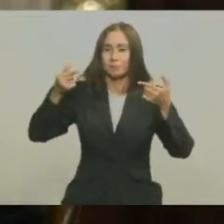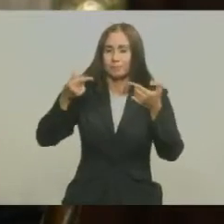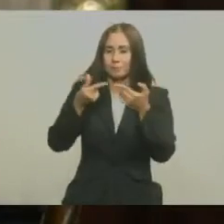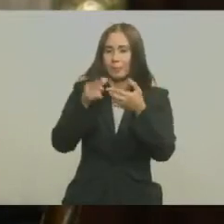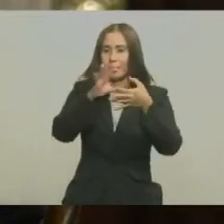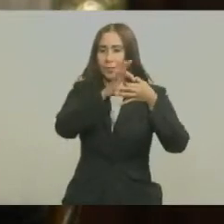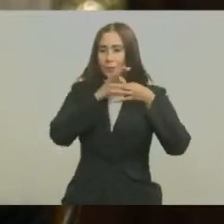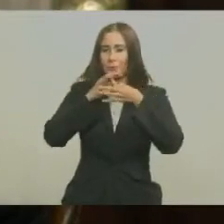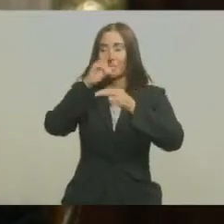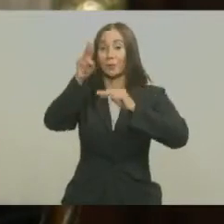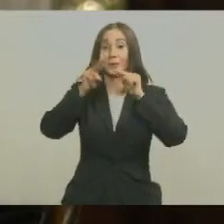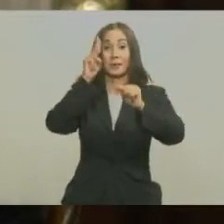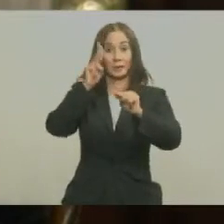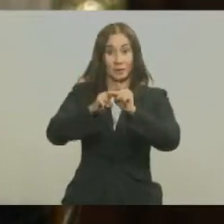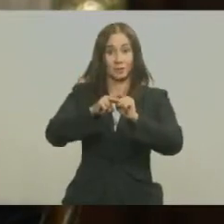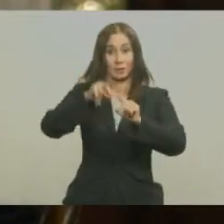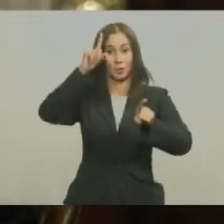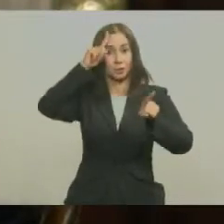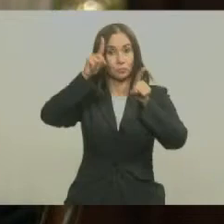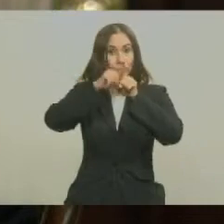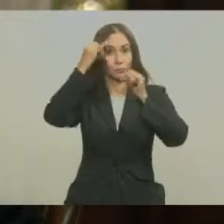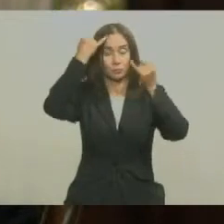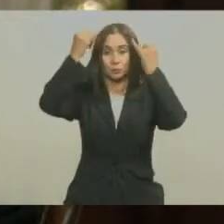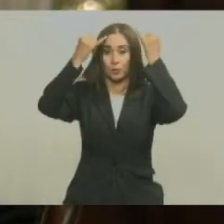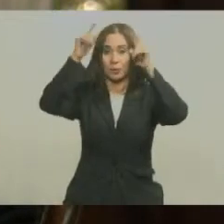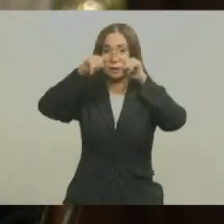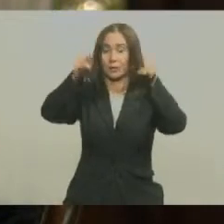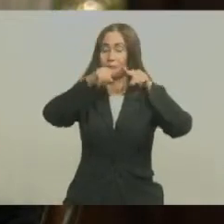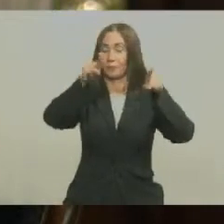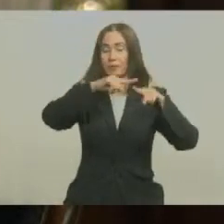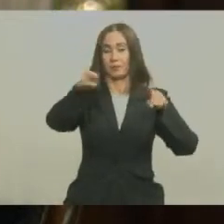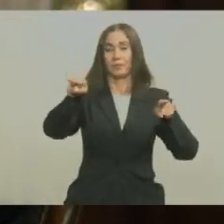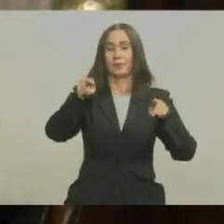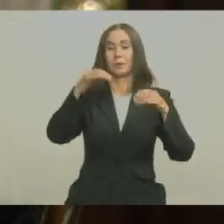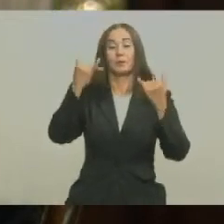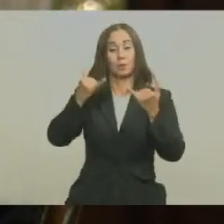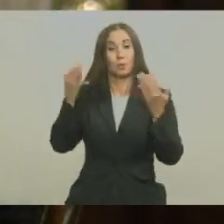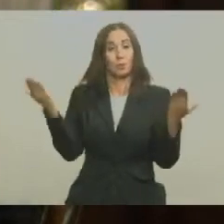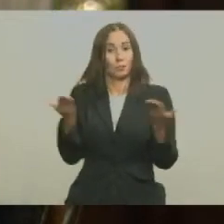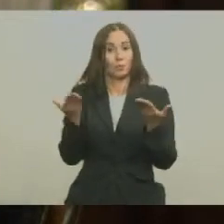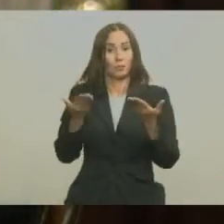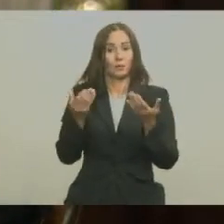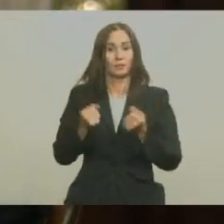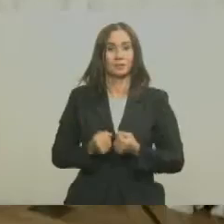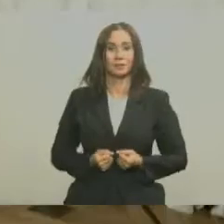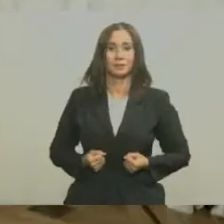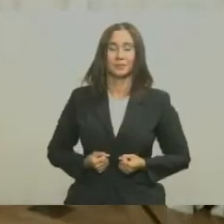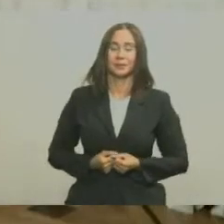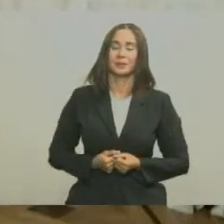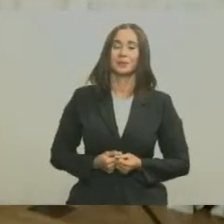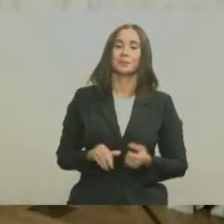unión nacional y de consenso de todos los sectores como lo es hoy esta política.